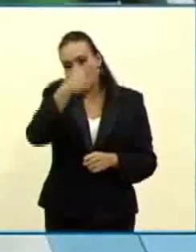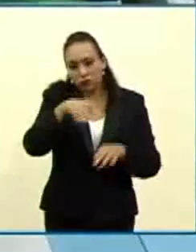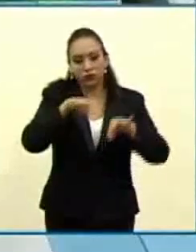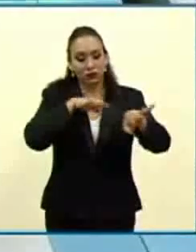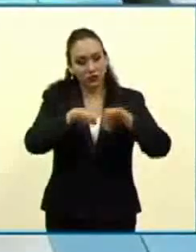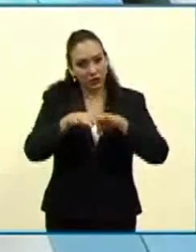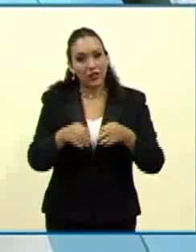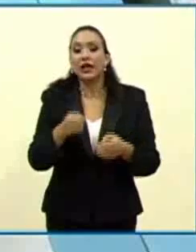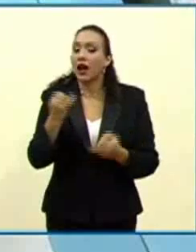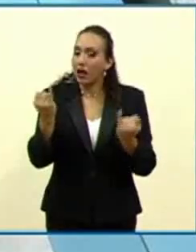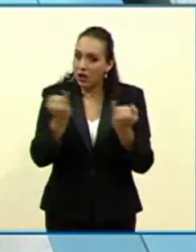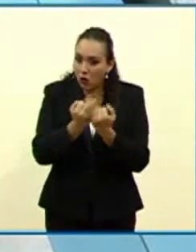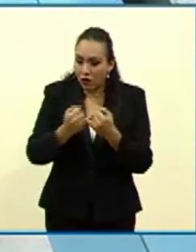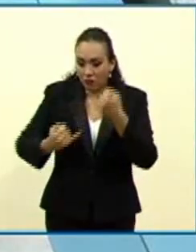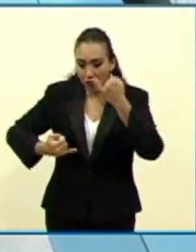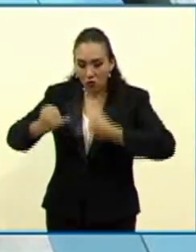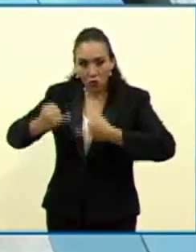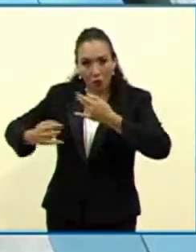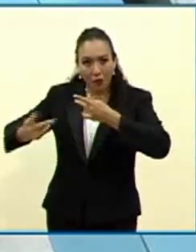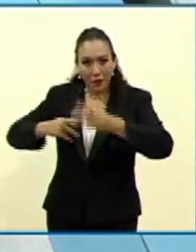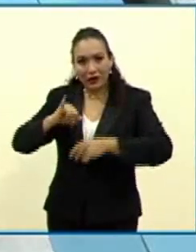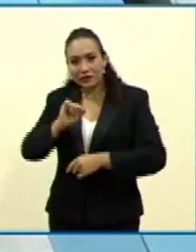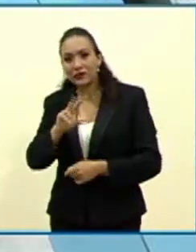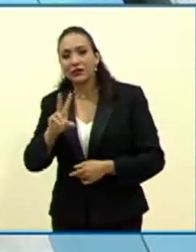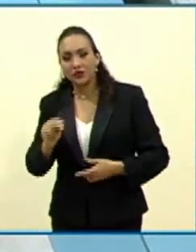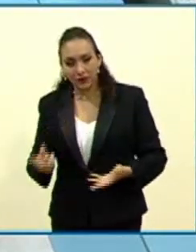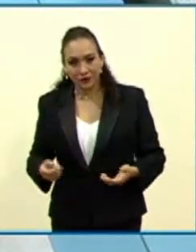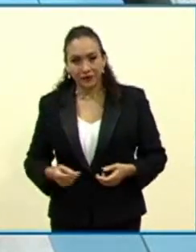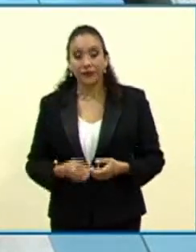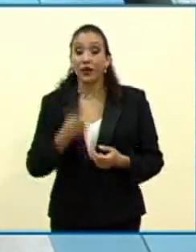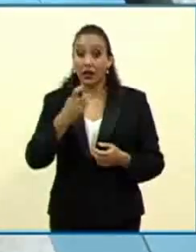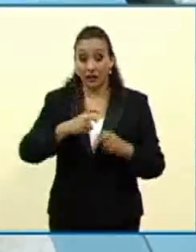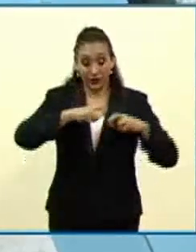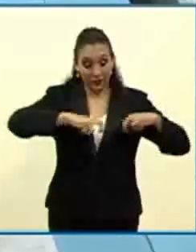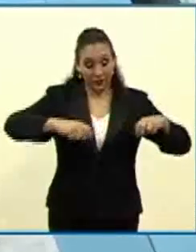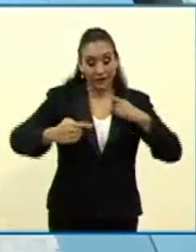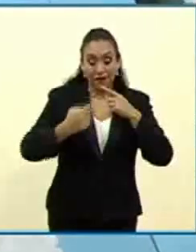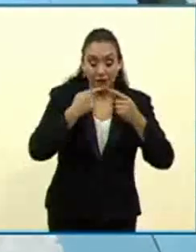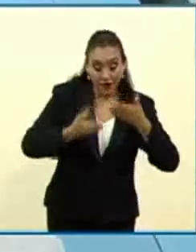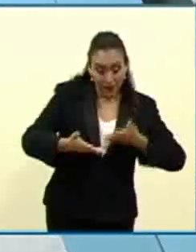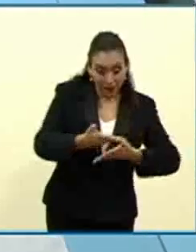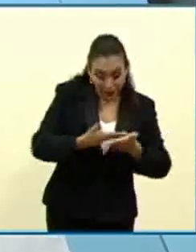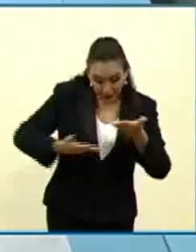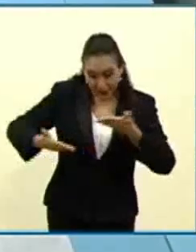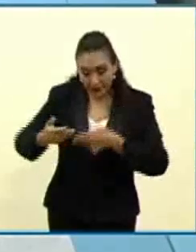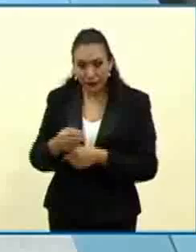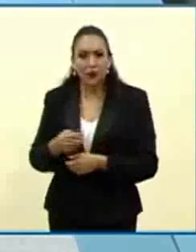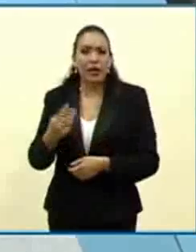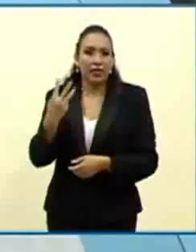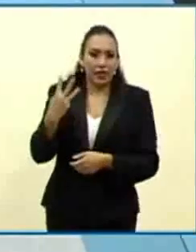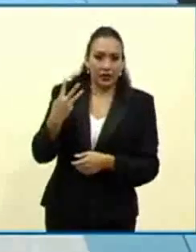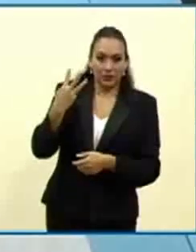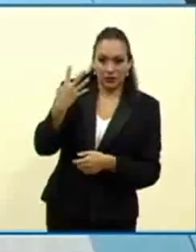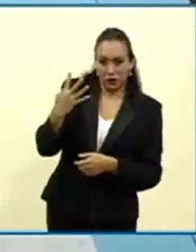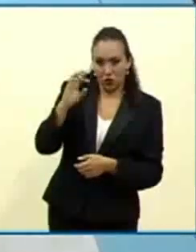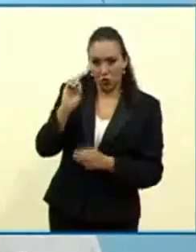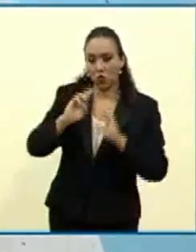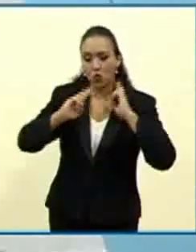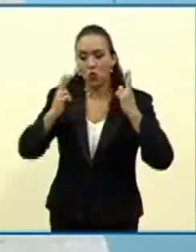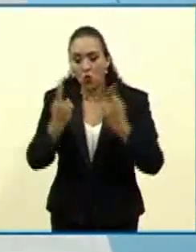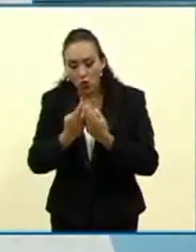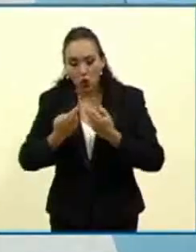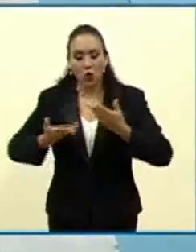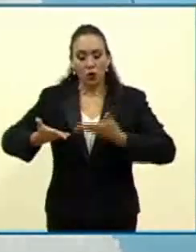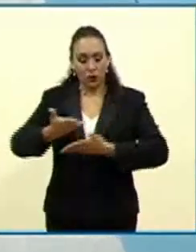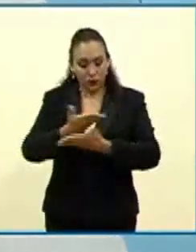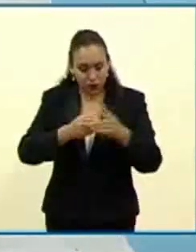la carrera judicial. Como resultado de estas mesas, que se llevaron a cabo el pasado 3 y 4 de octubre, se recabaron